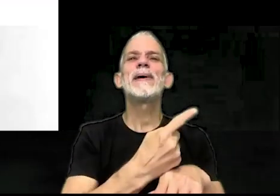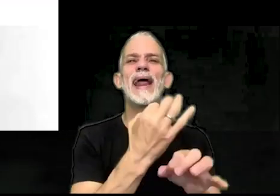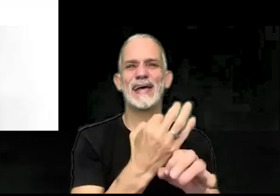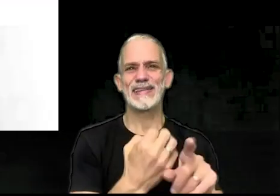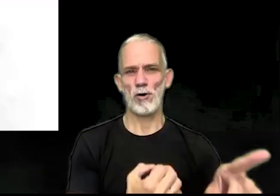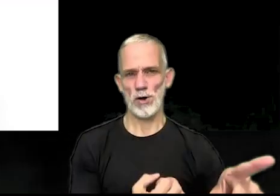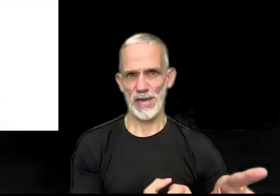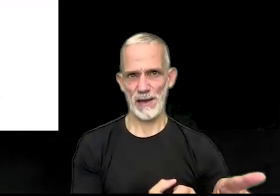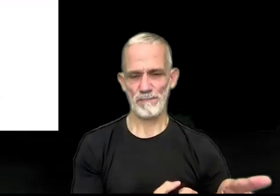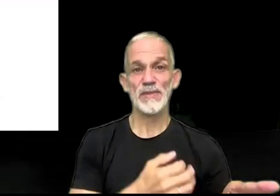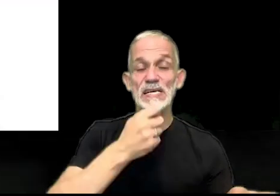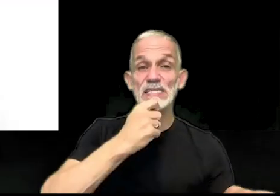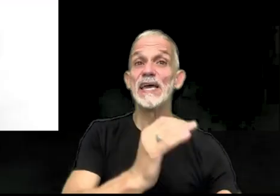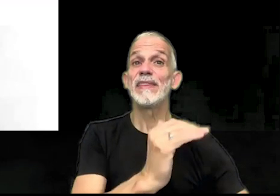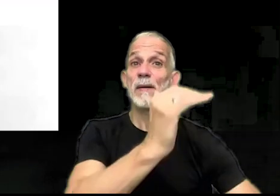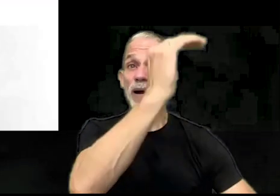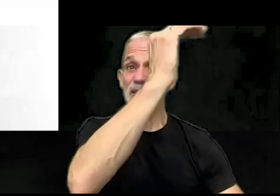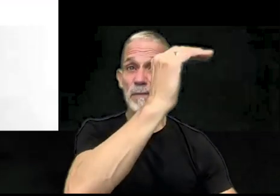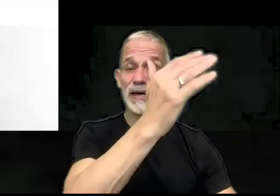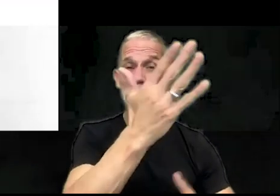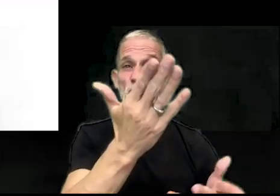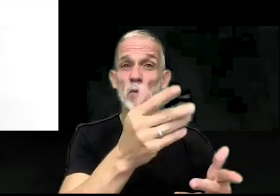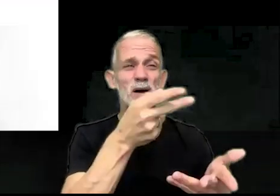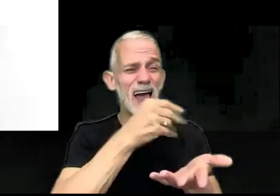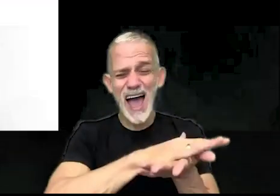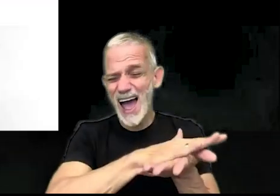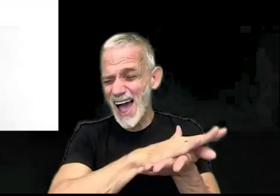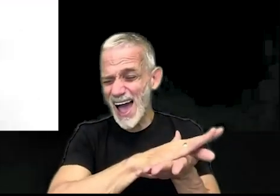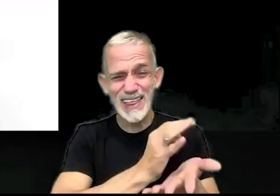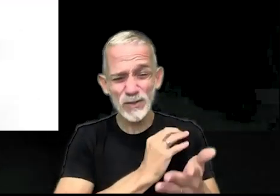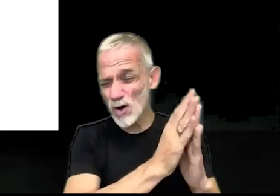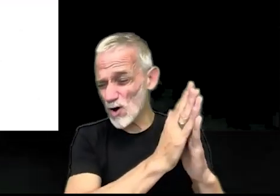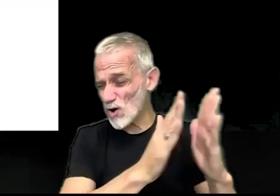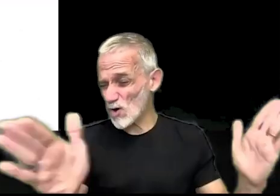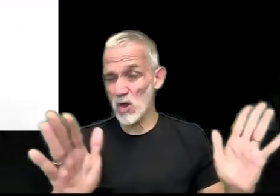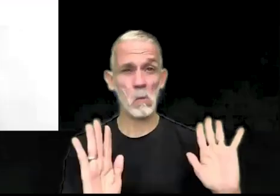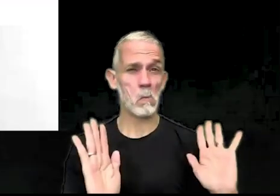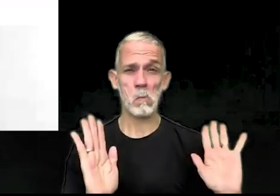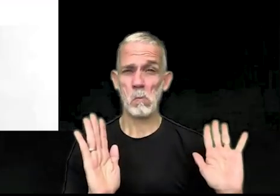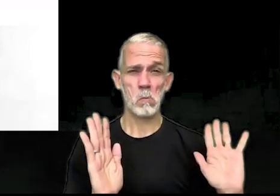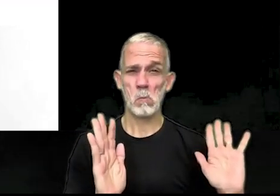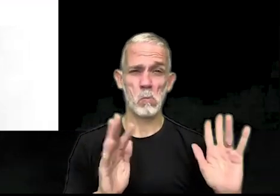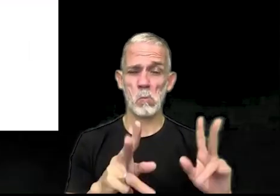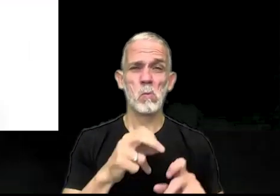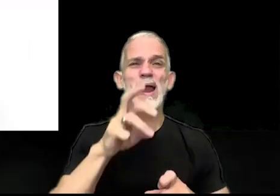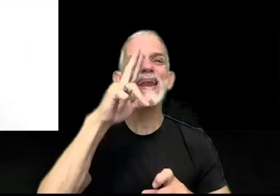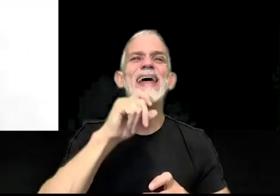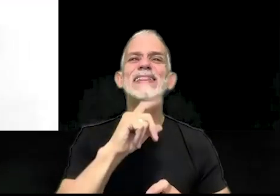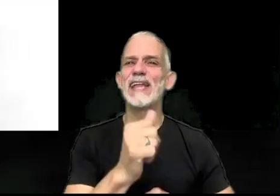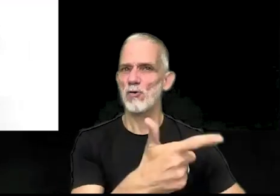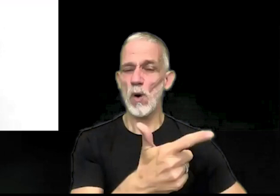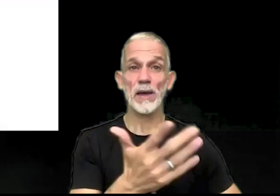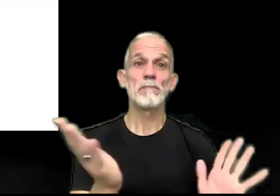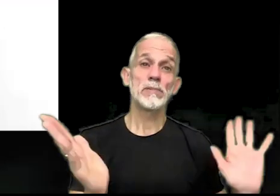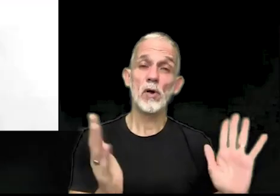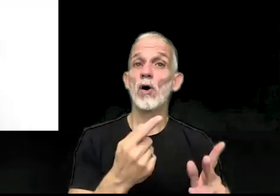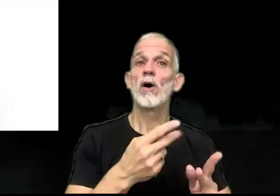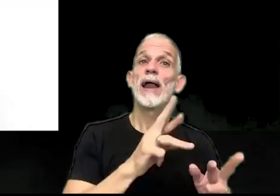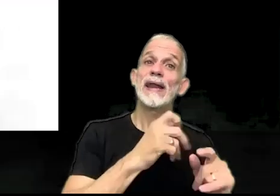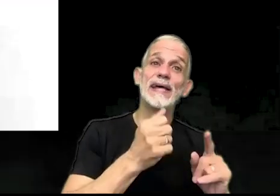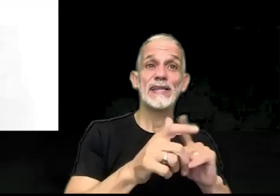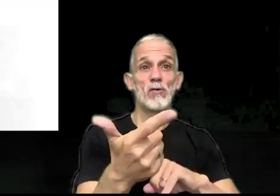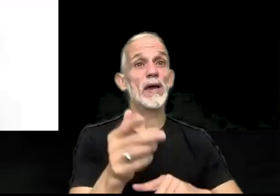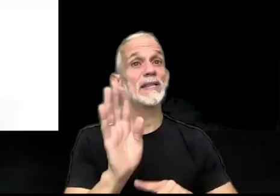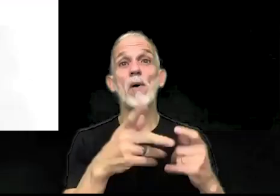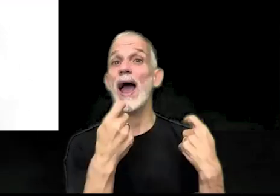categoría. Si el departamento estuvo vacío todo el año, no hay renta. Pero así como no hay renta,